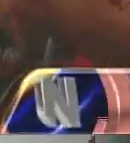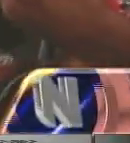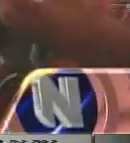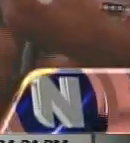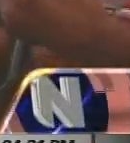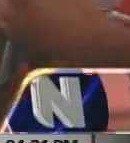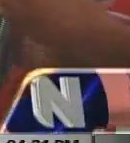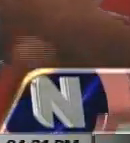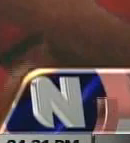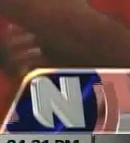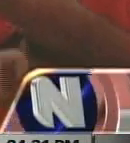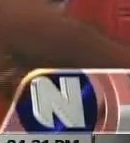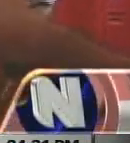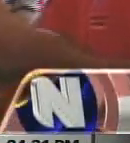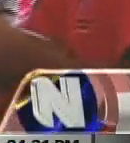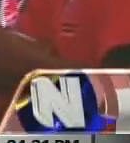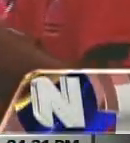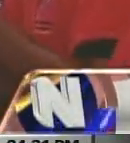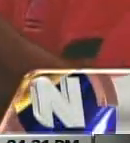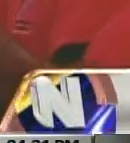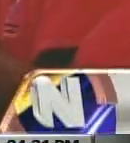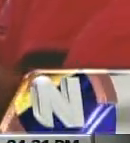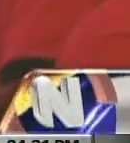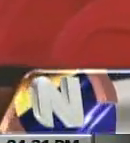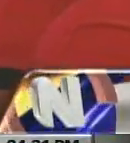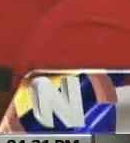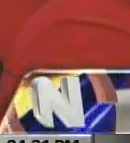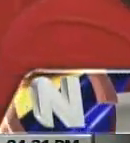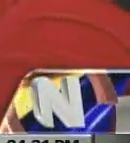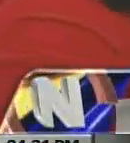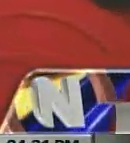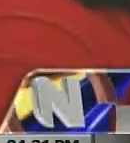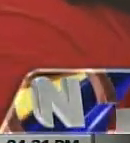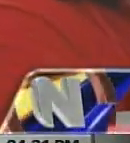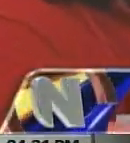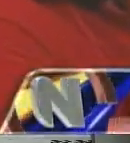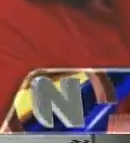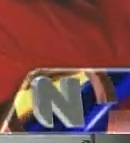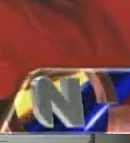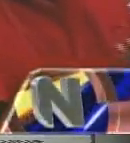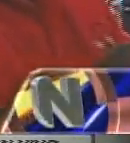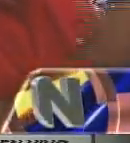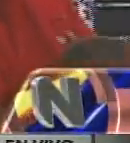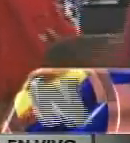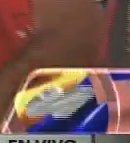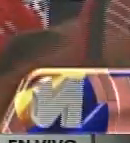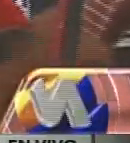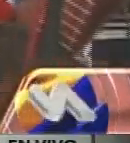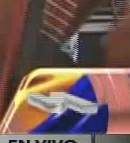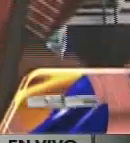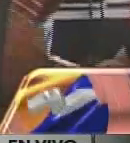Lara. Ay gavilán, ay gavilán, Pío Álvaro y